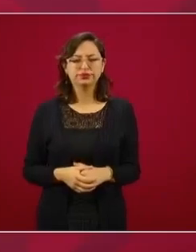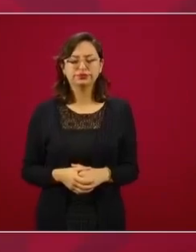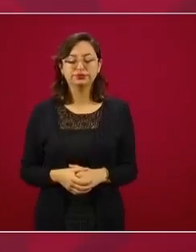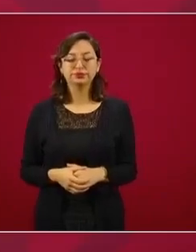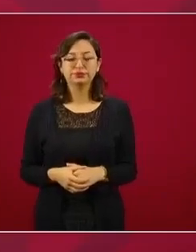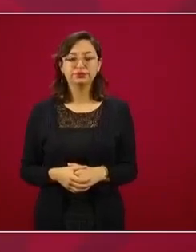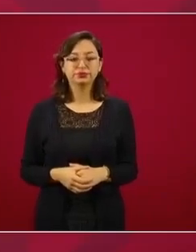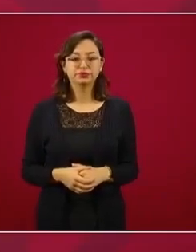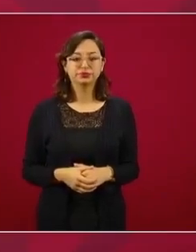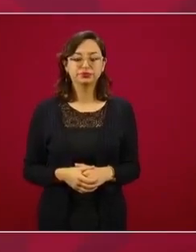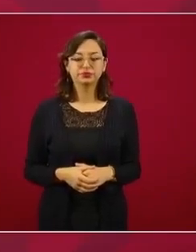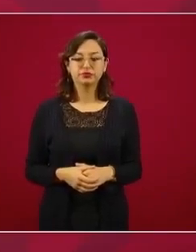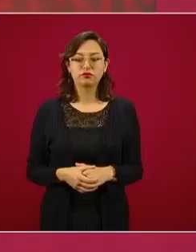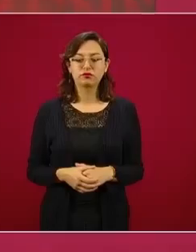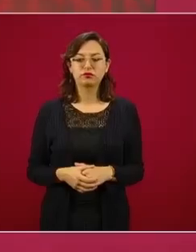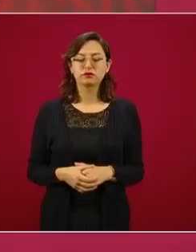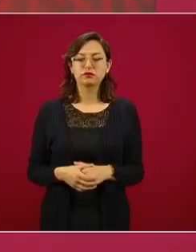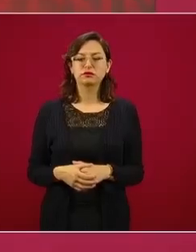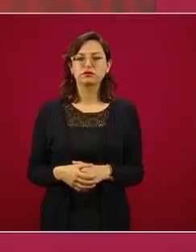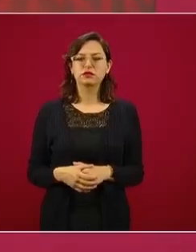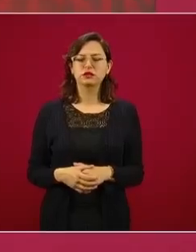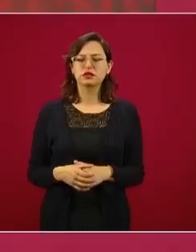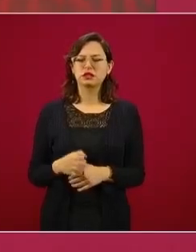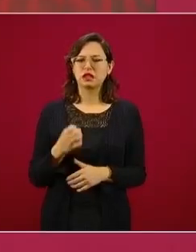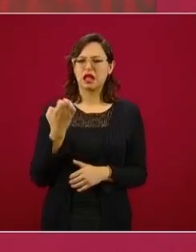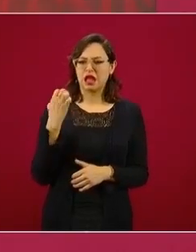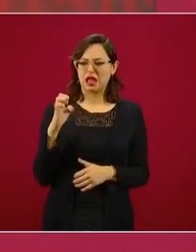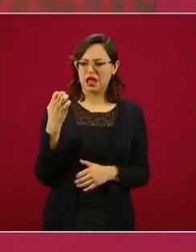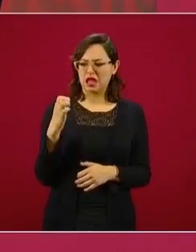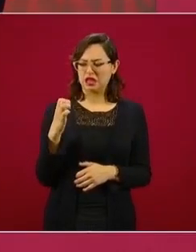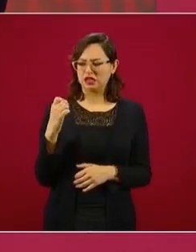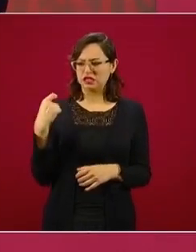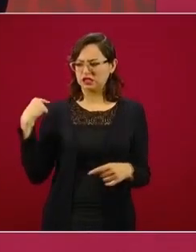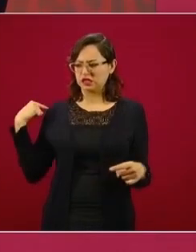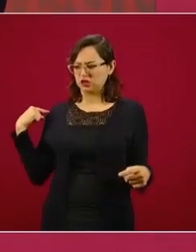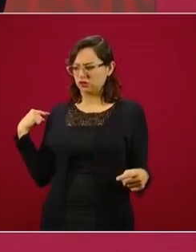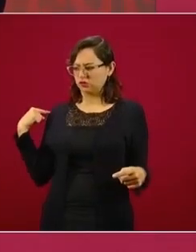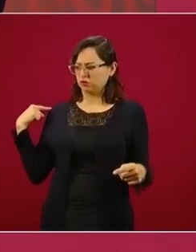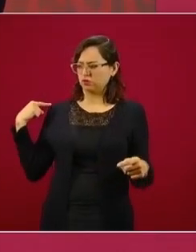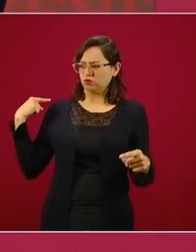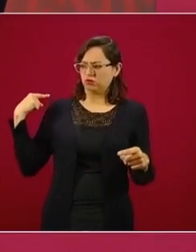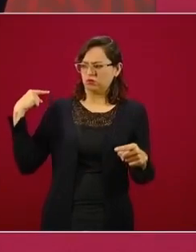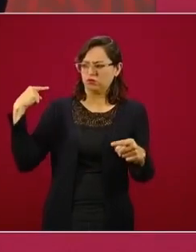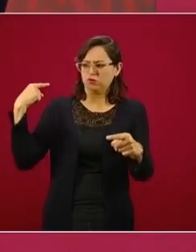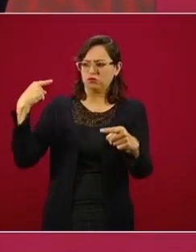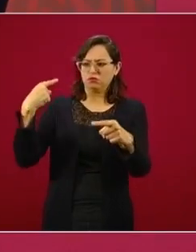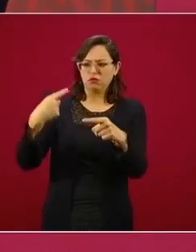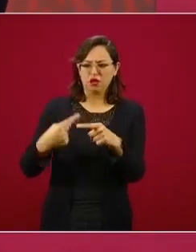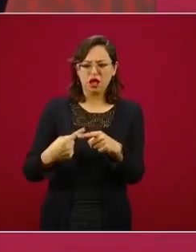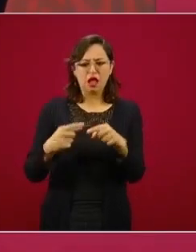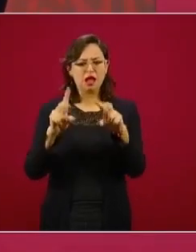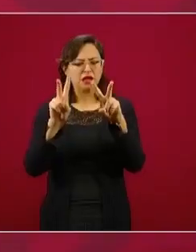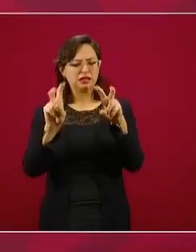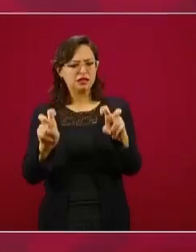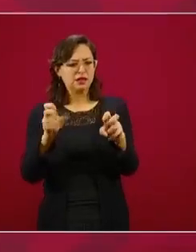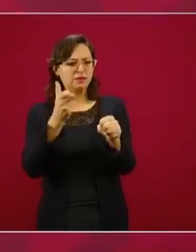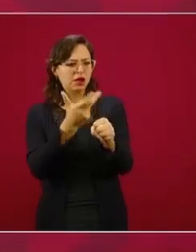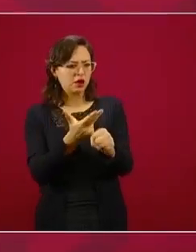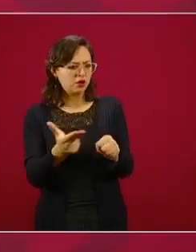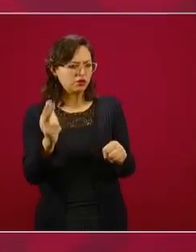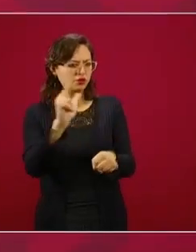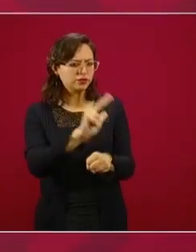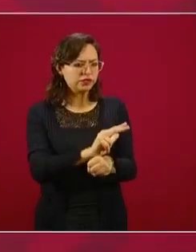qué hay de enero acá en ámbitos de formación de recursos, de